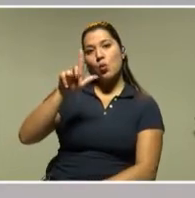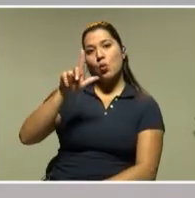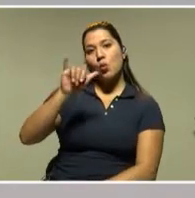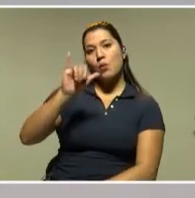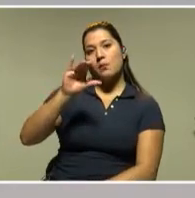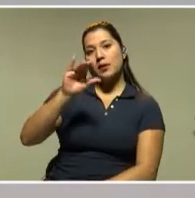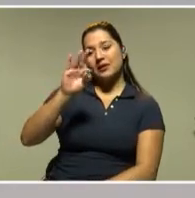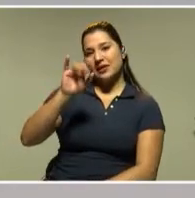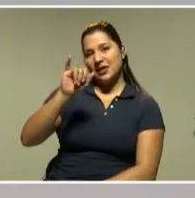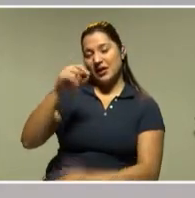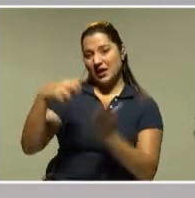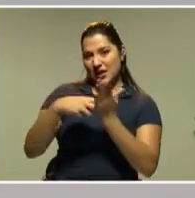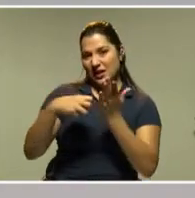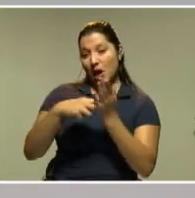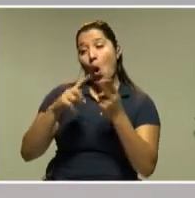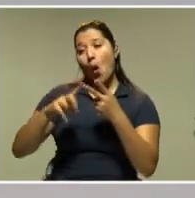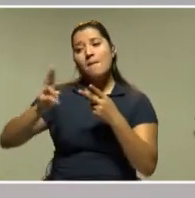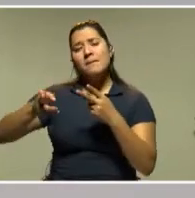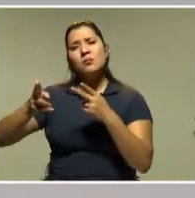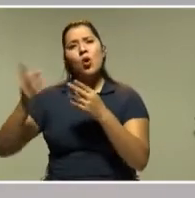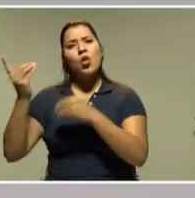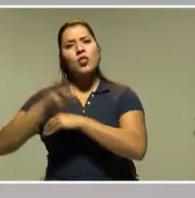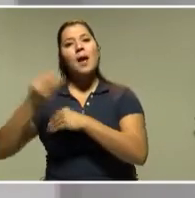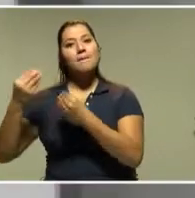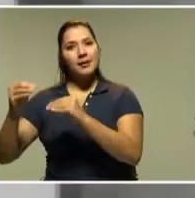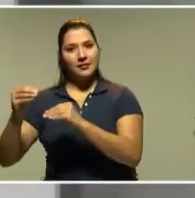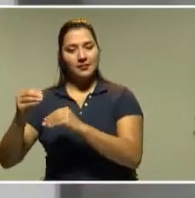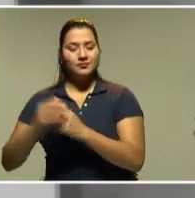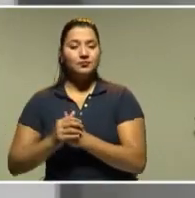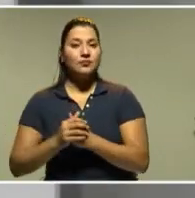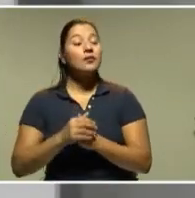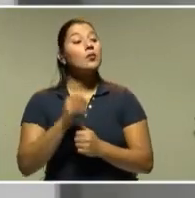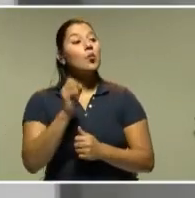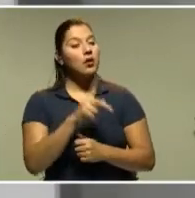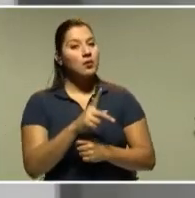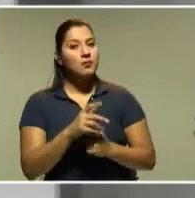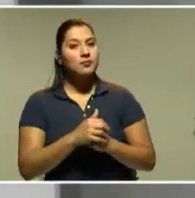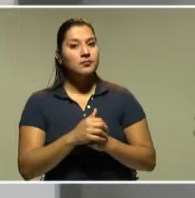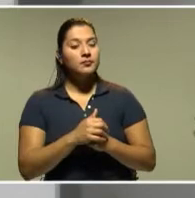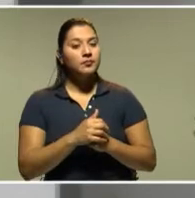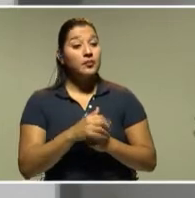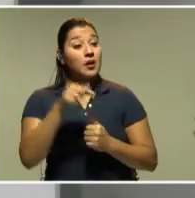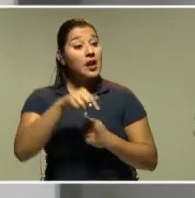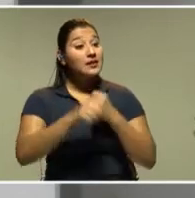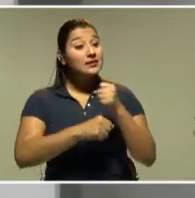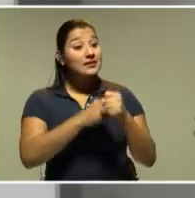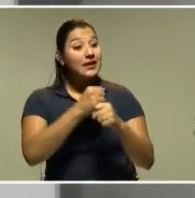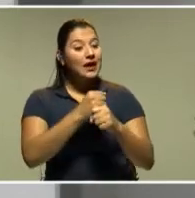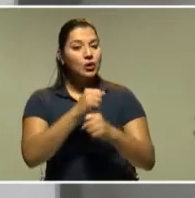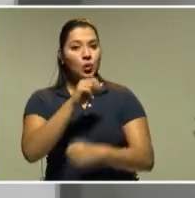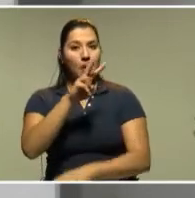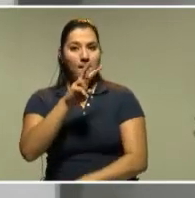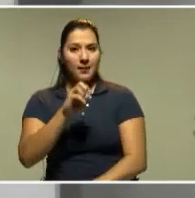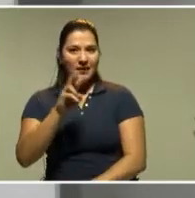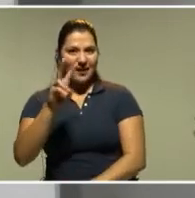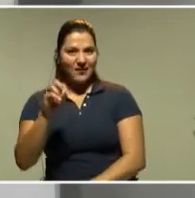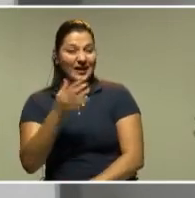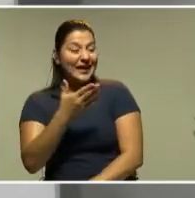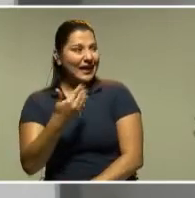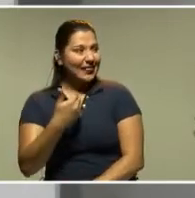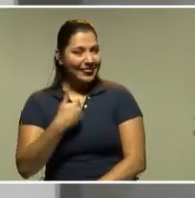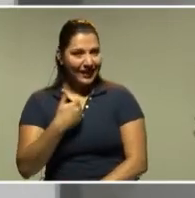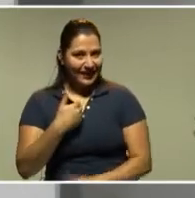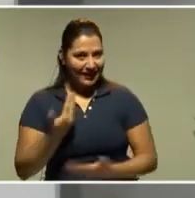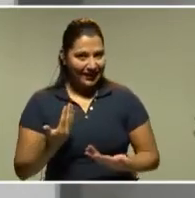que sí van a estar vendiéndolas el mismo día. Así es. Yo acá está. Este año, 2020, ¿qué viene, verdad?